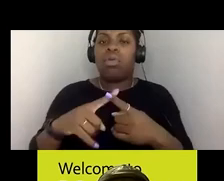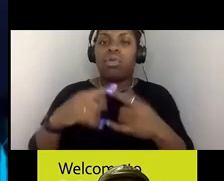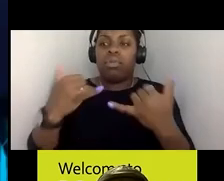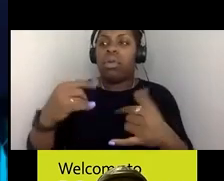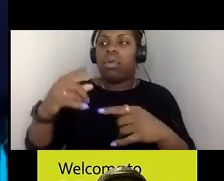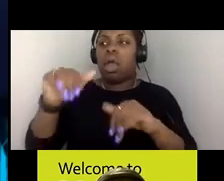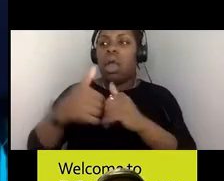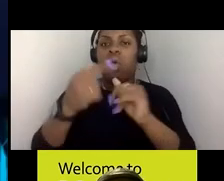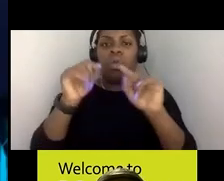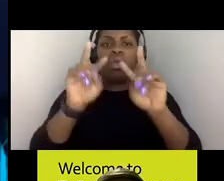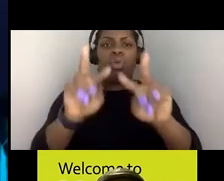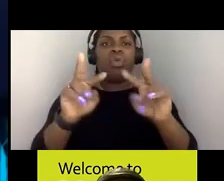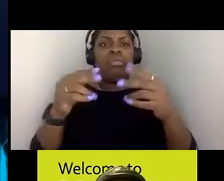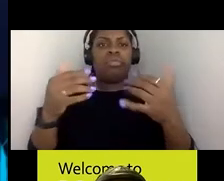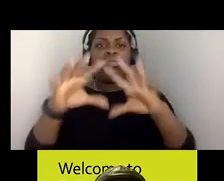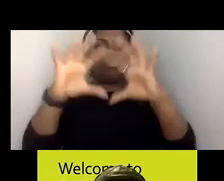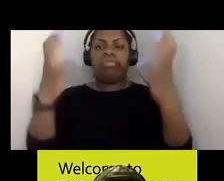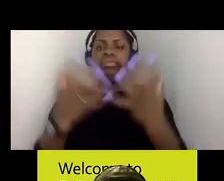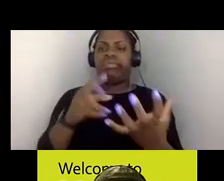cómo se va a ver.